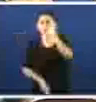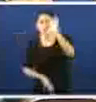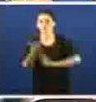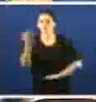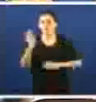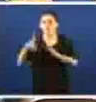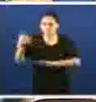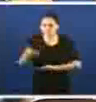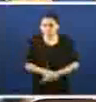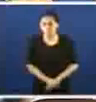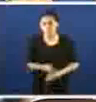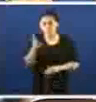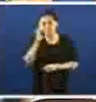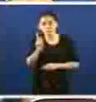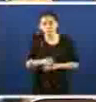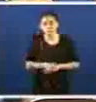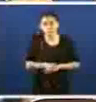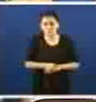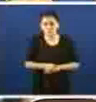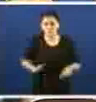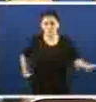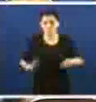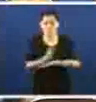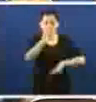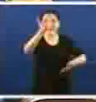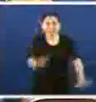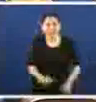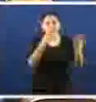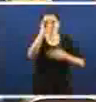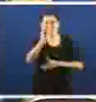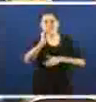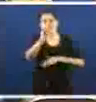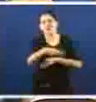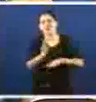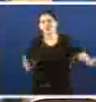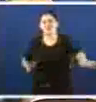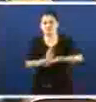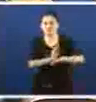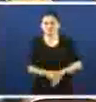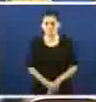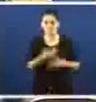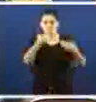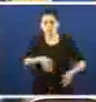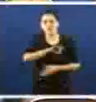a una cantidad que no le dan ni 80 euros por mes para vivir allí. Y digo a ustedes que tienen. Muchas gracias, señor Beiras.